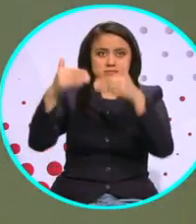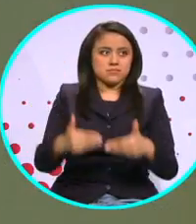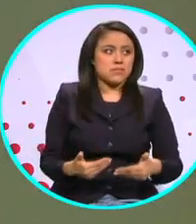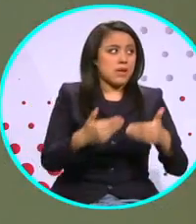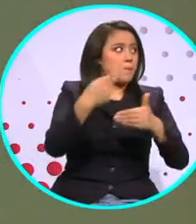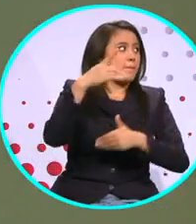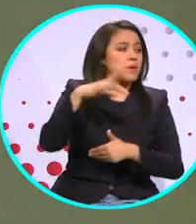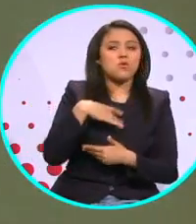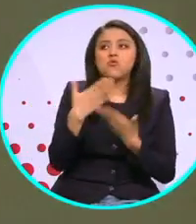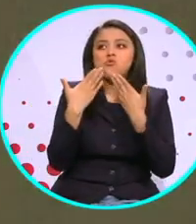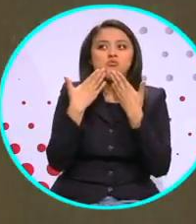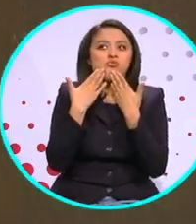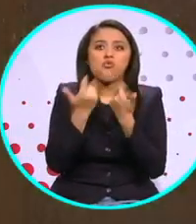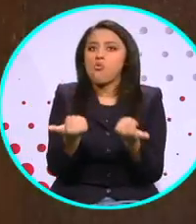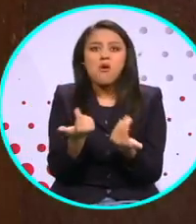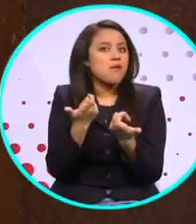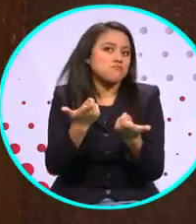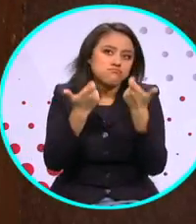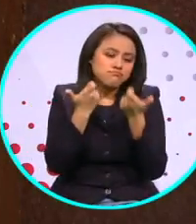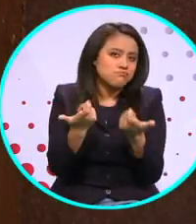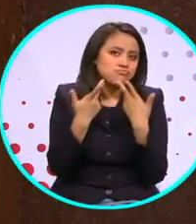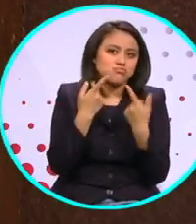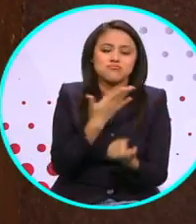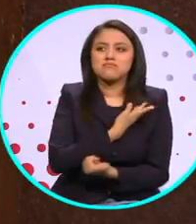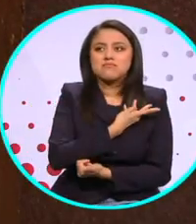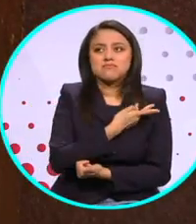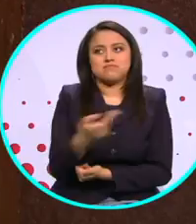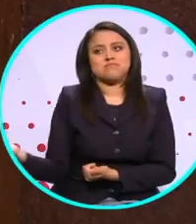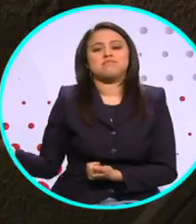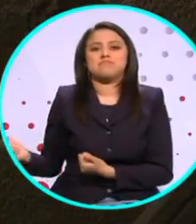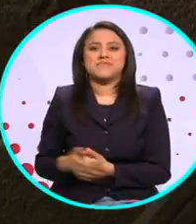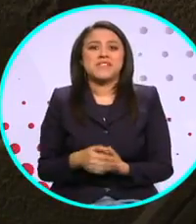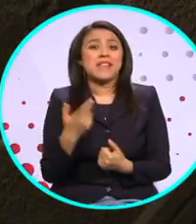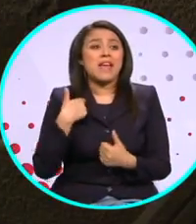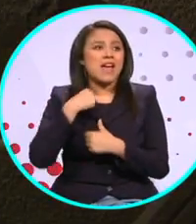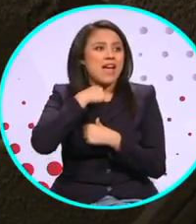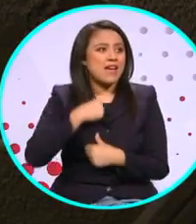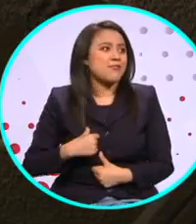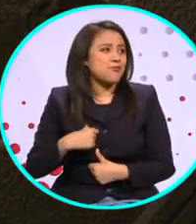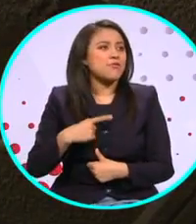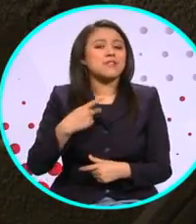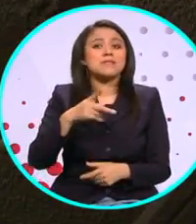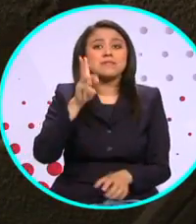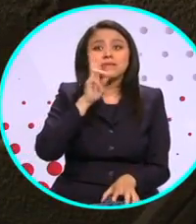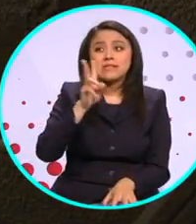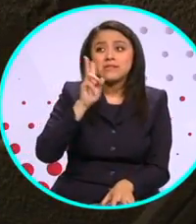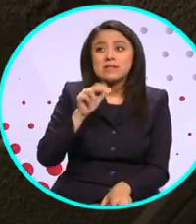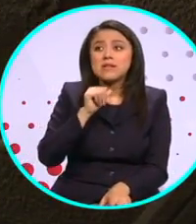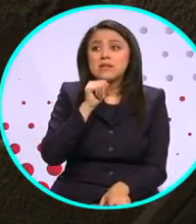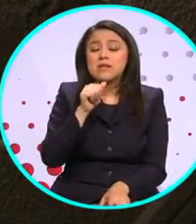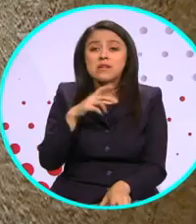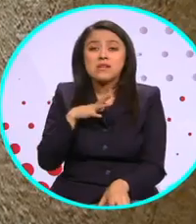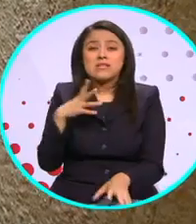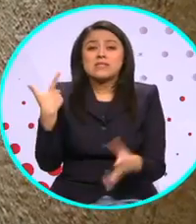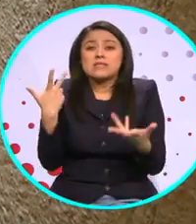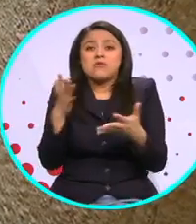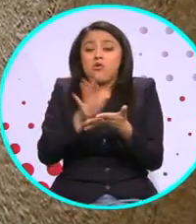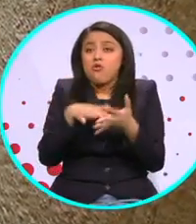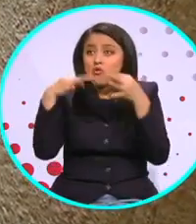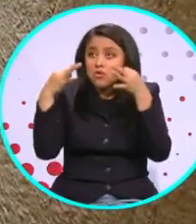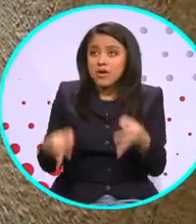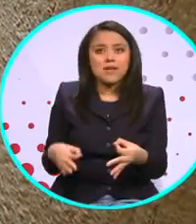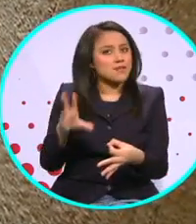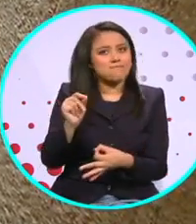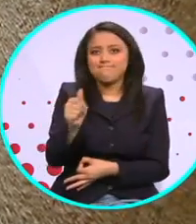no cuentan con los recursos. Afirma que han sido visitados por autoridades, pero que nadie les ha brindado un dictamen oficial que les